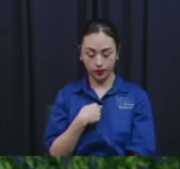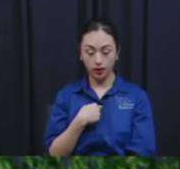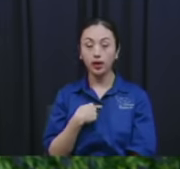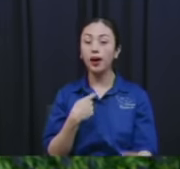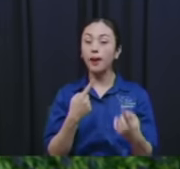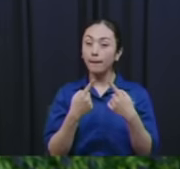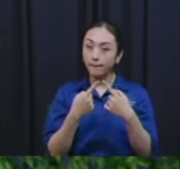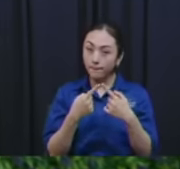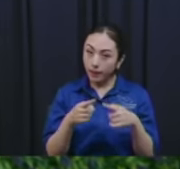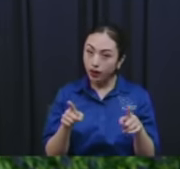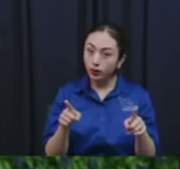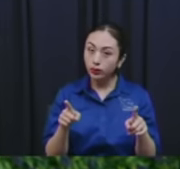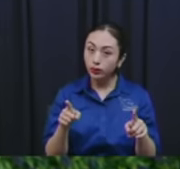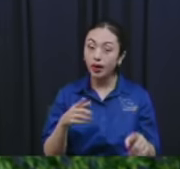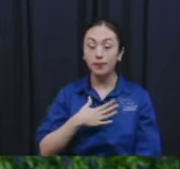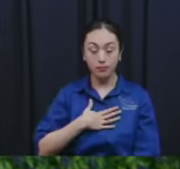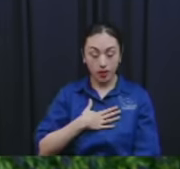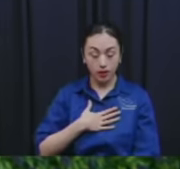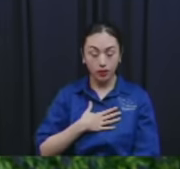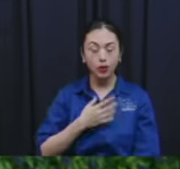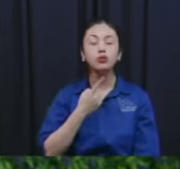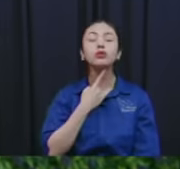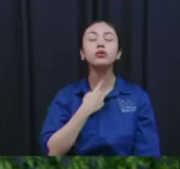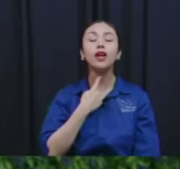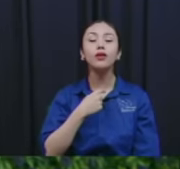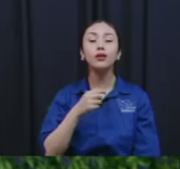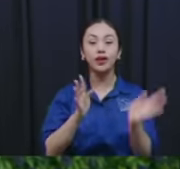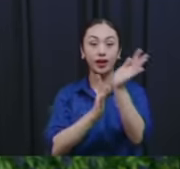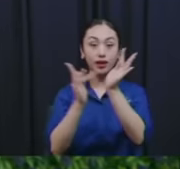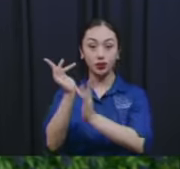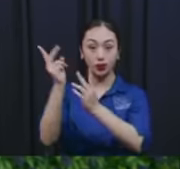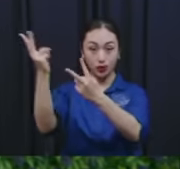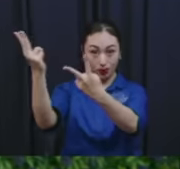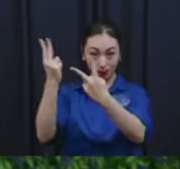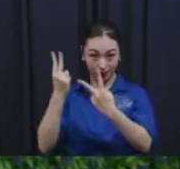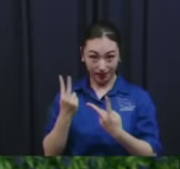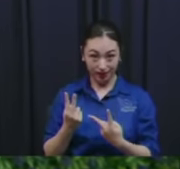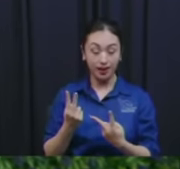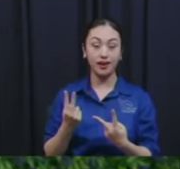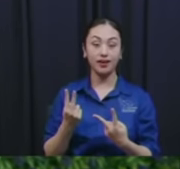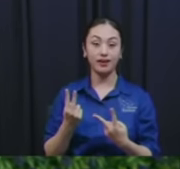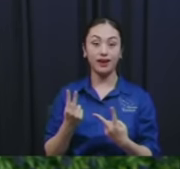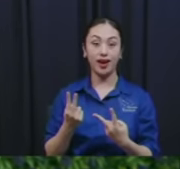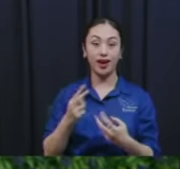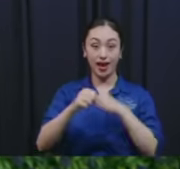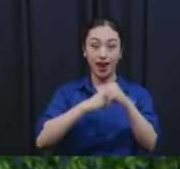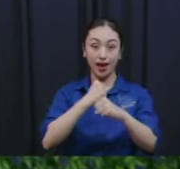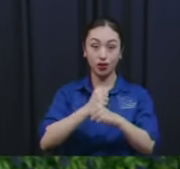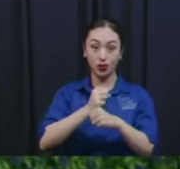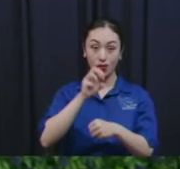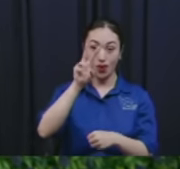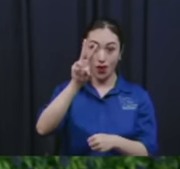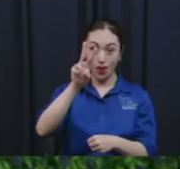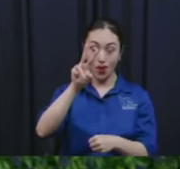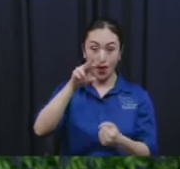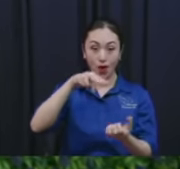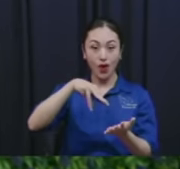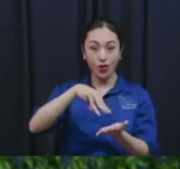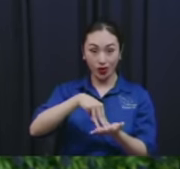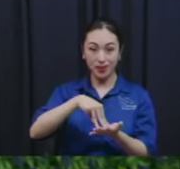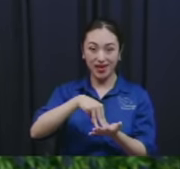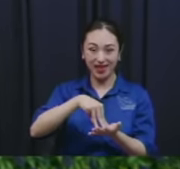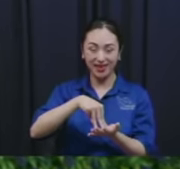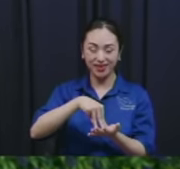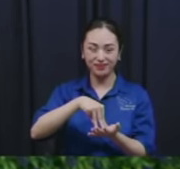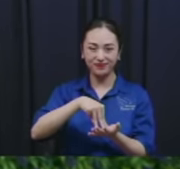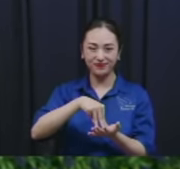hubiera gustado que el señor viniera en el 2000 Pues hací todos nuestros cálculos parecía como que en